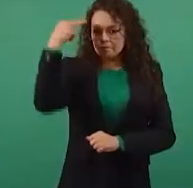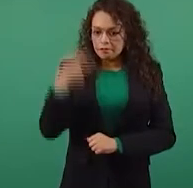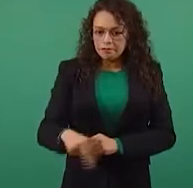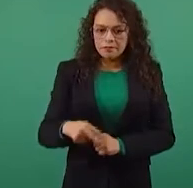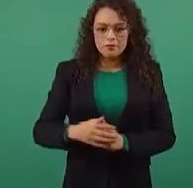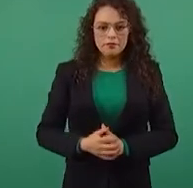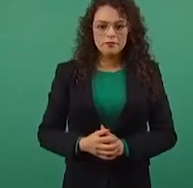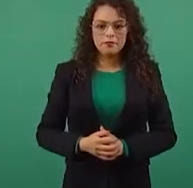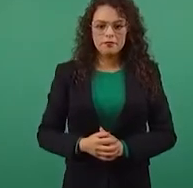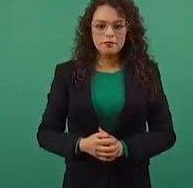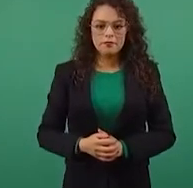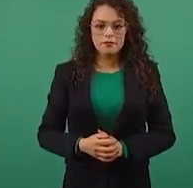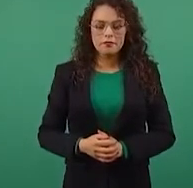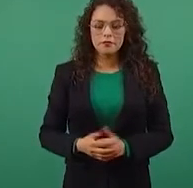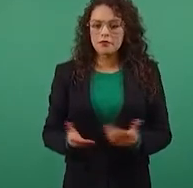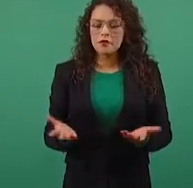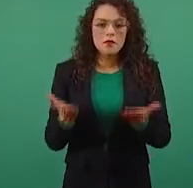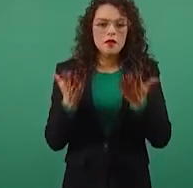No hay